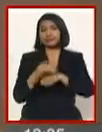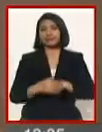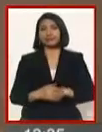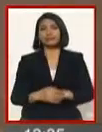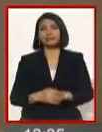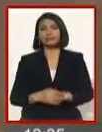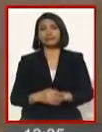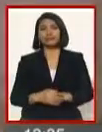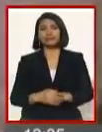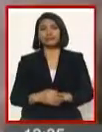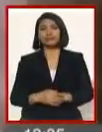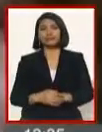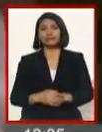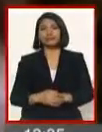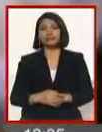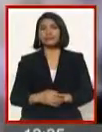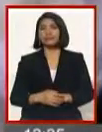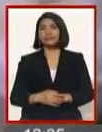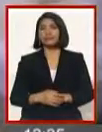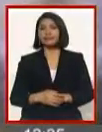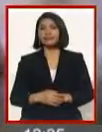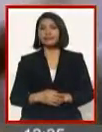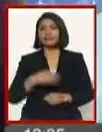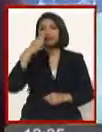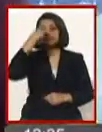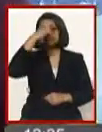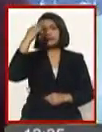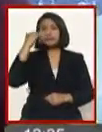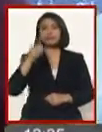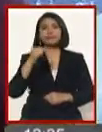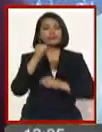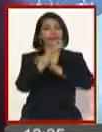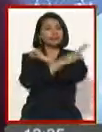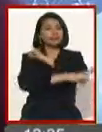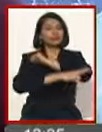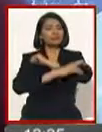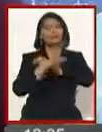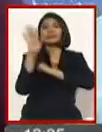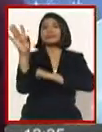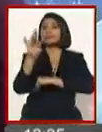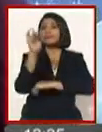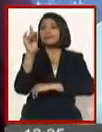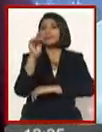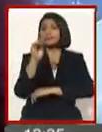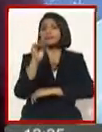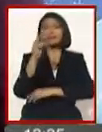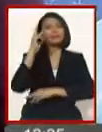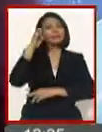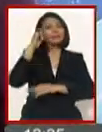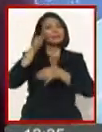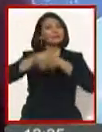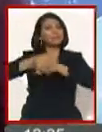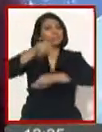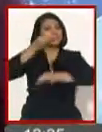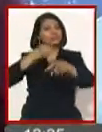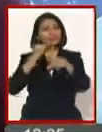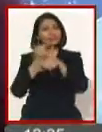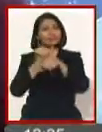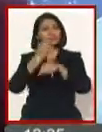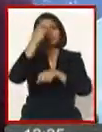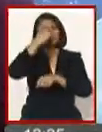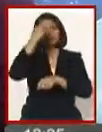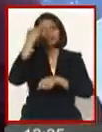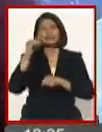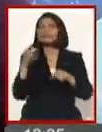Y esto es lo grave, que se autodenominan Iglesia Católica Apostólica Nacional Boliviana, suplantando la identidad de la Iglesia